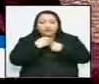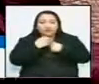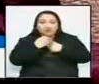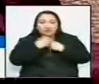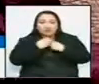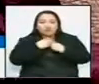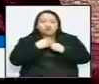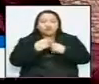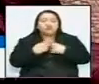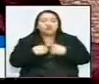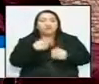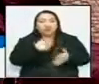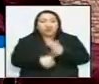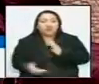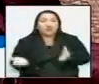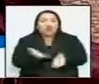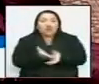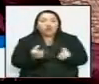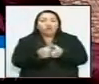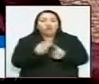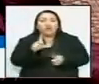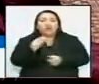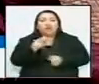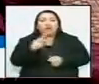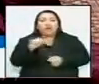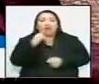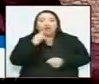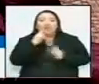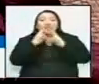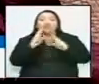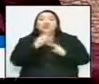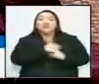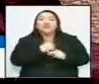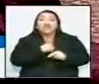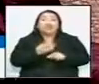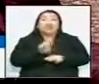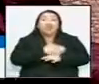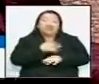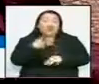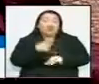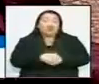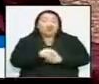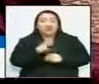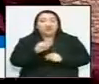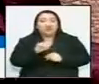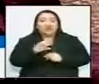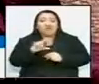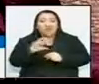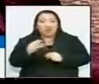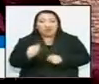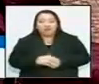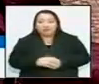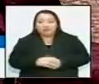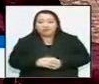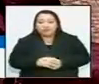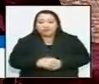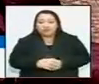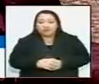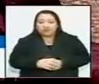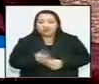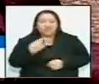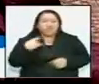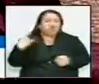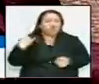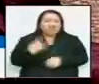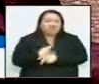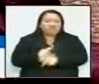esa carta enviada por la Comisión Lavallato, tuve la respuesta del ministro de ese entonces, el señor Vizcarra, donde me atacó,